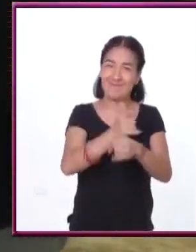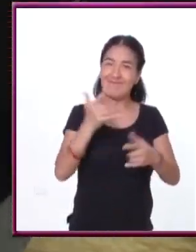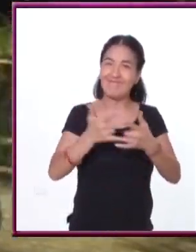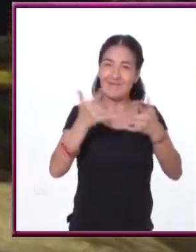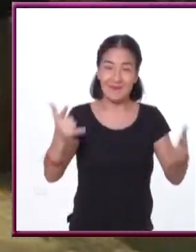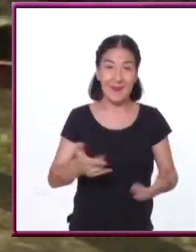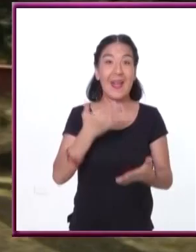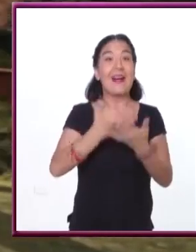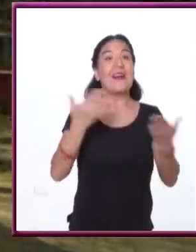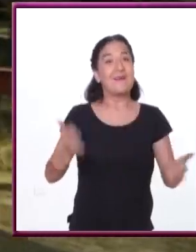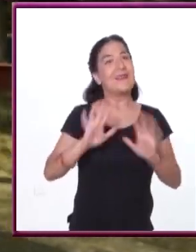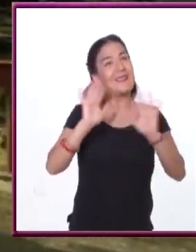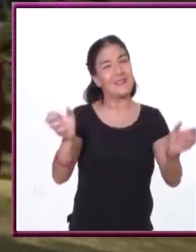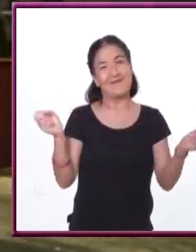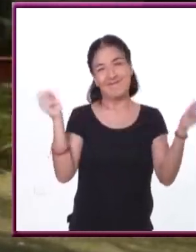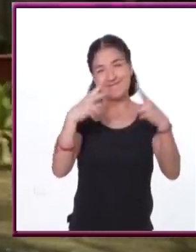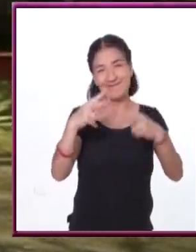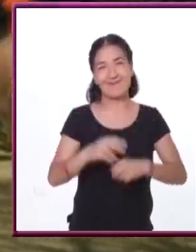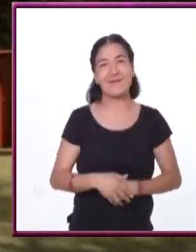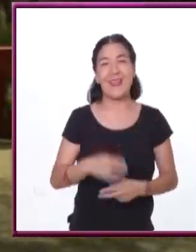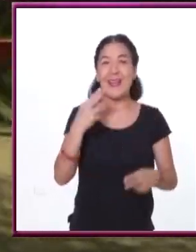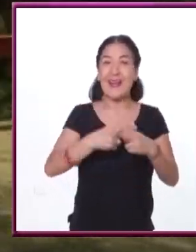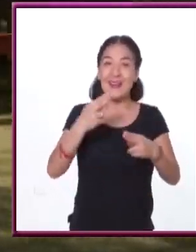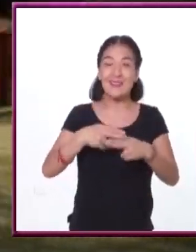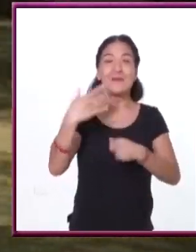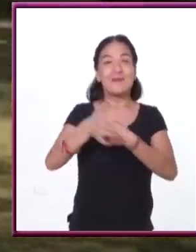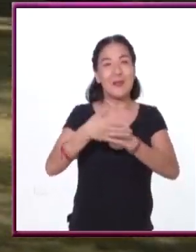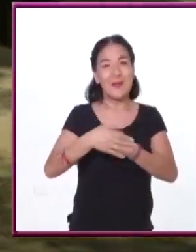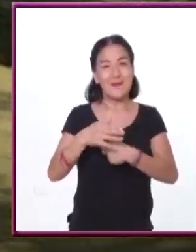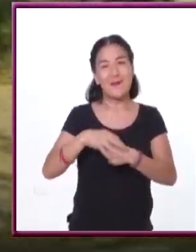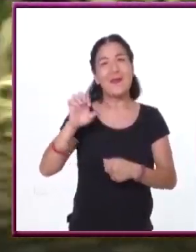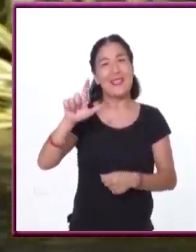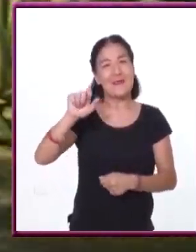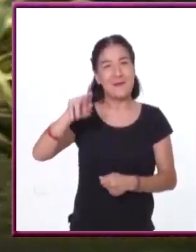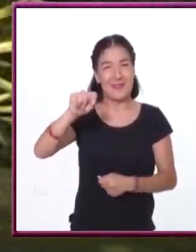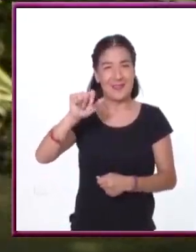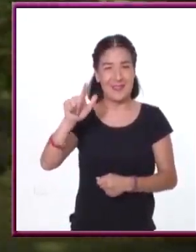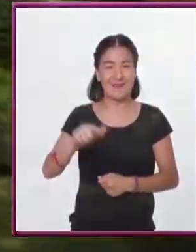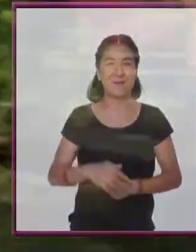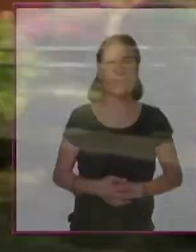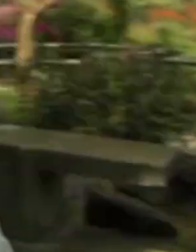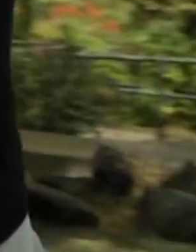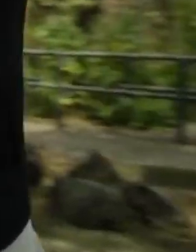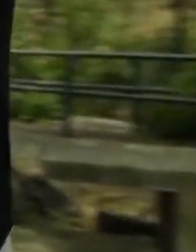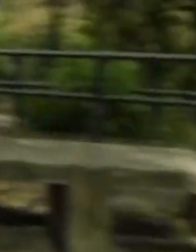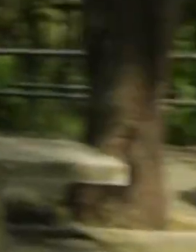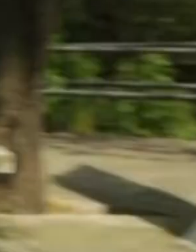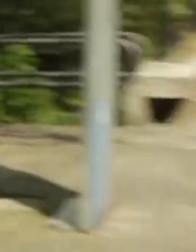Ahora sí, ahí nos vemos. Hasta el próximo Elemental.